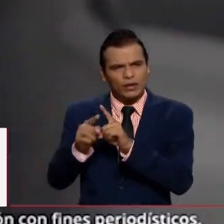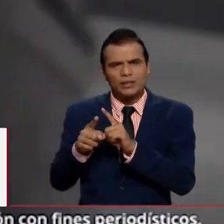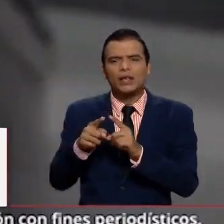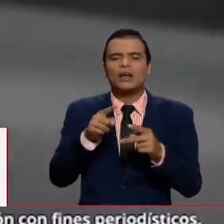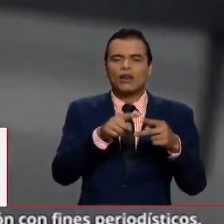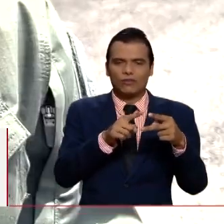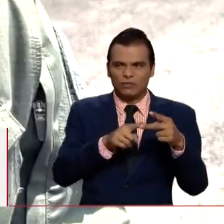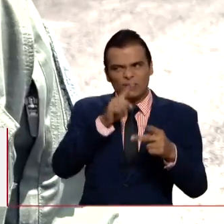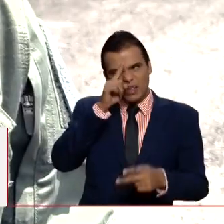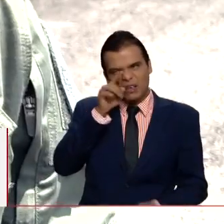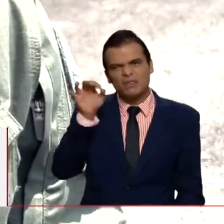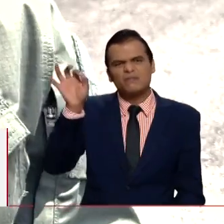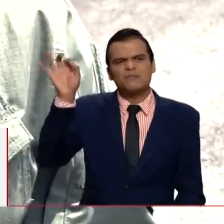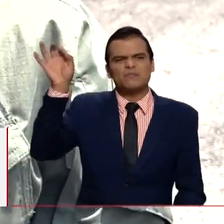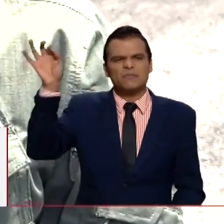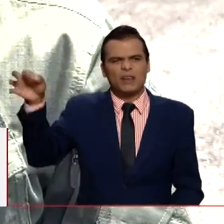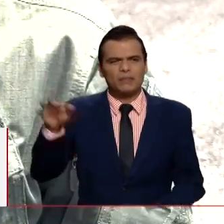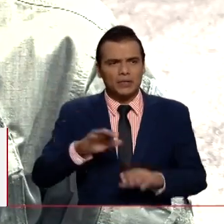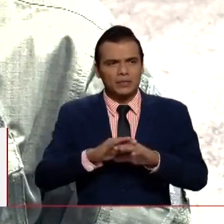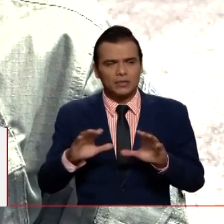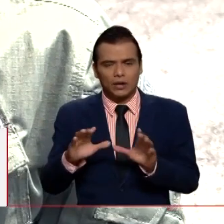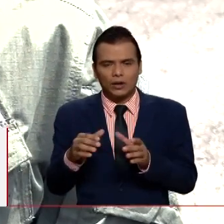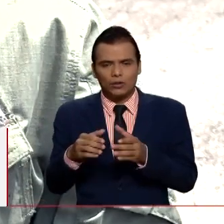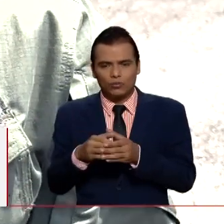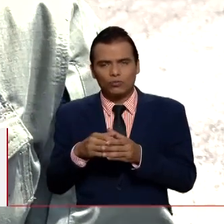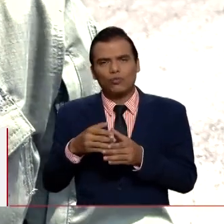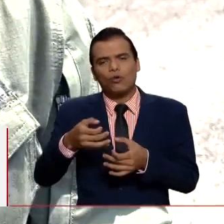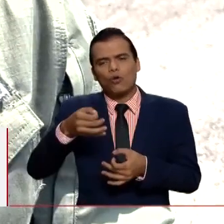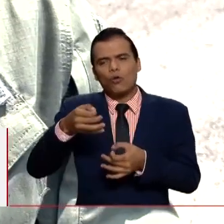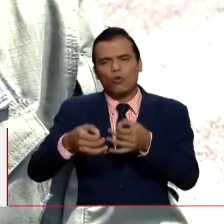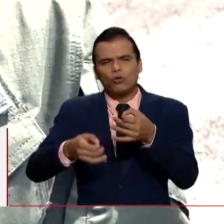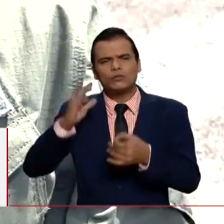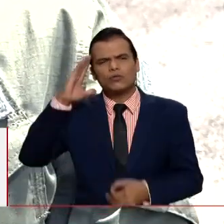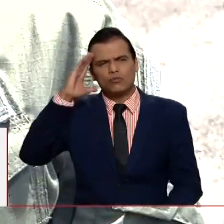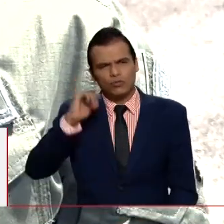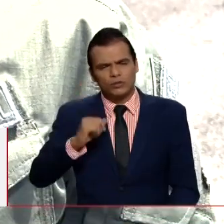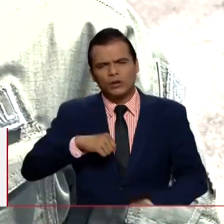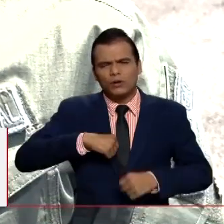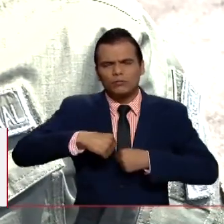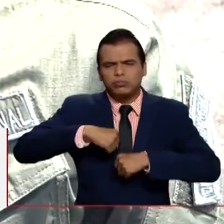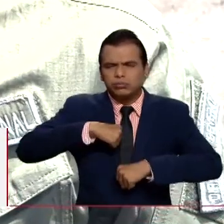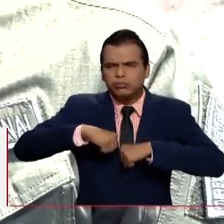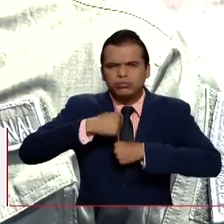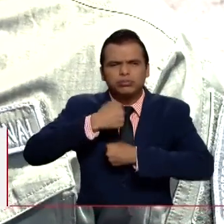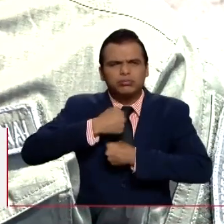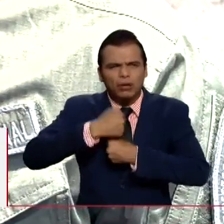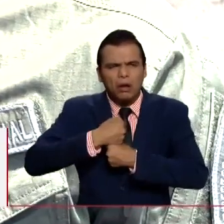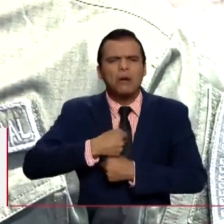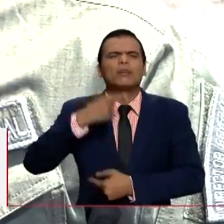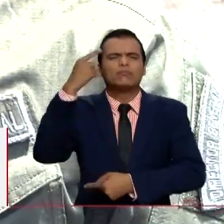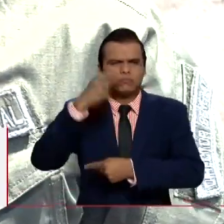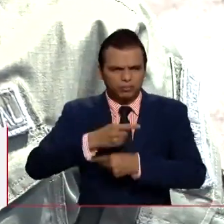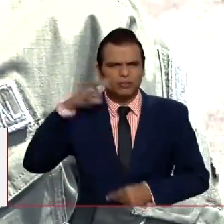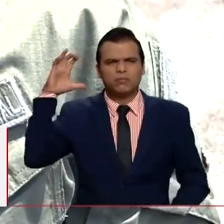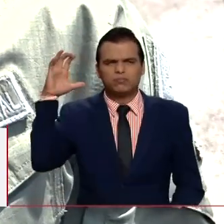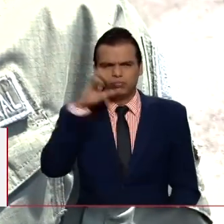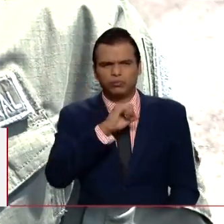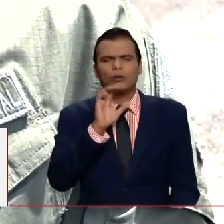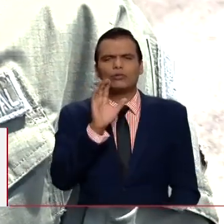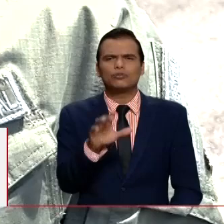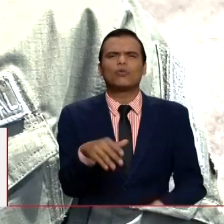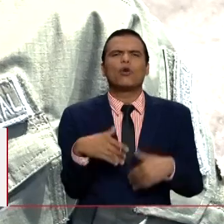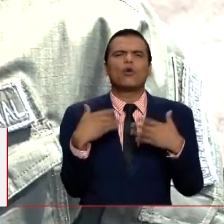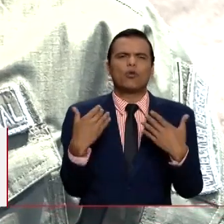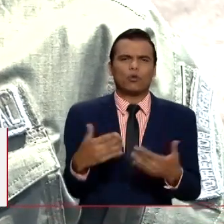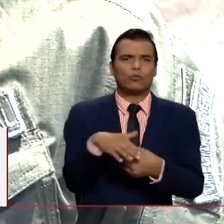la inteligencia de la policía y la policía judicial. Y esas capturas se suman a las capturas que hemos venido haciendo ya en la ciudad de Tuluá